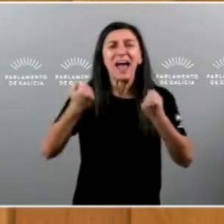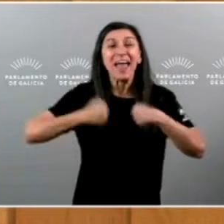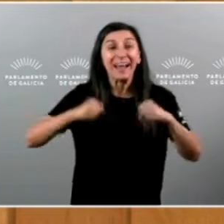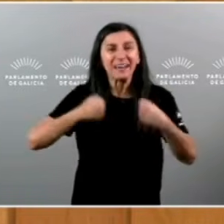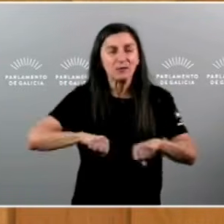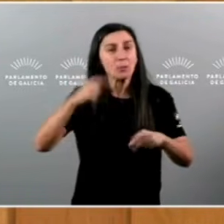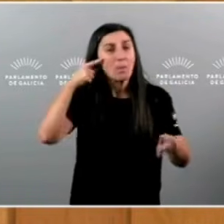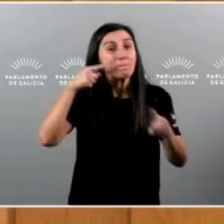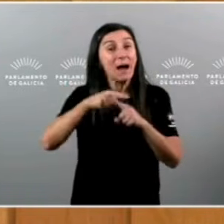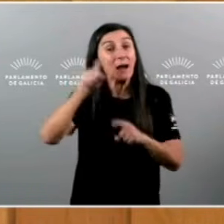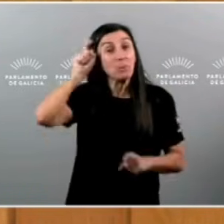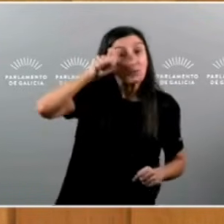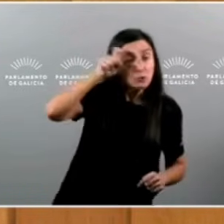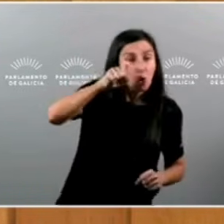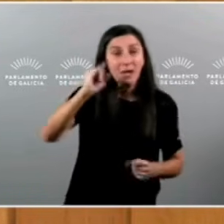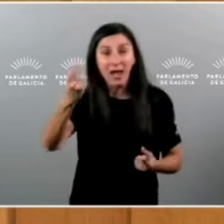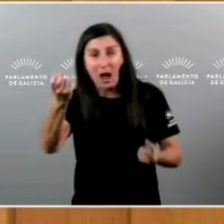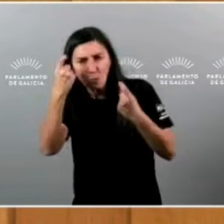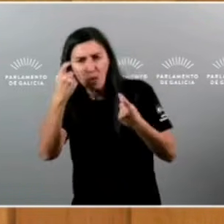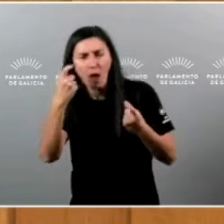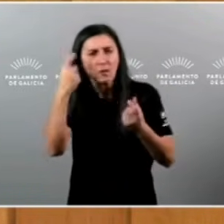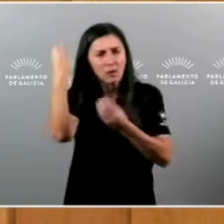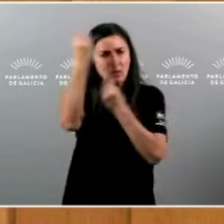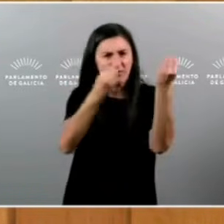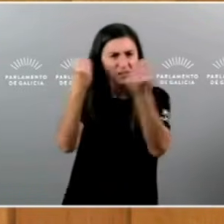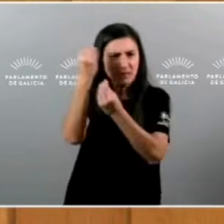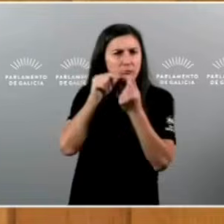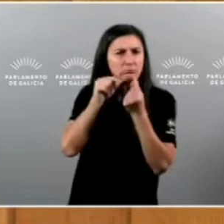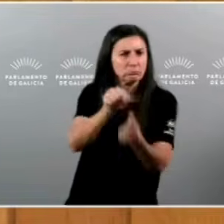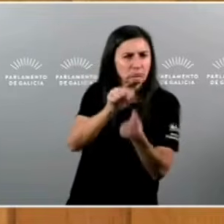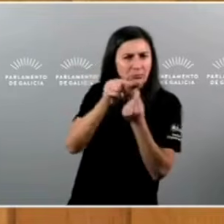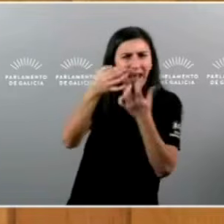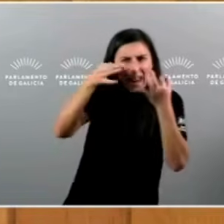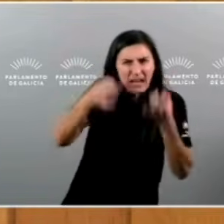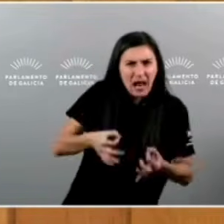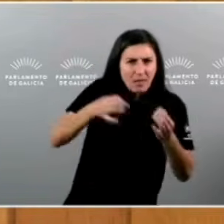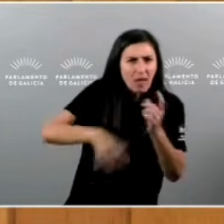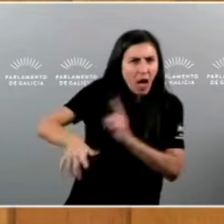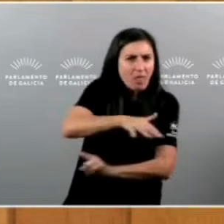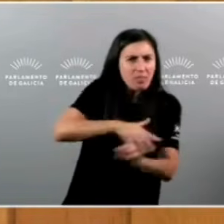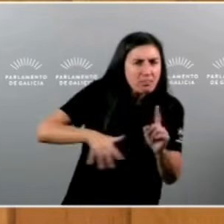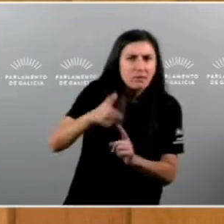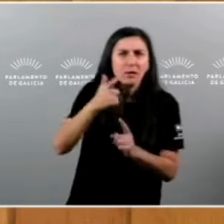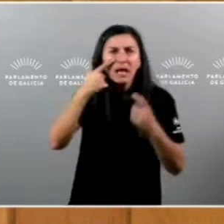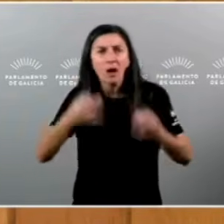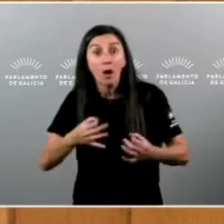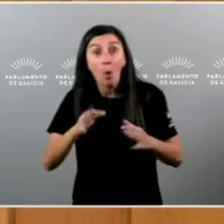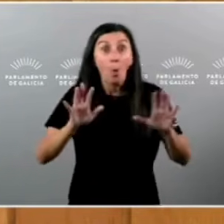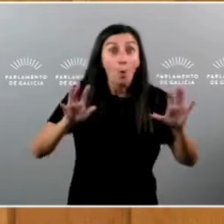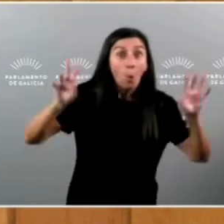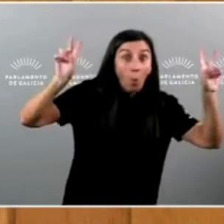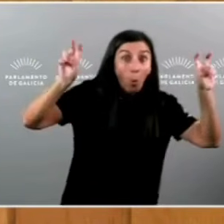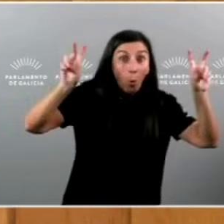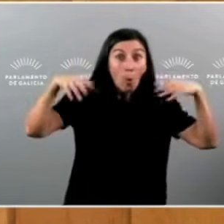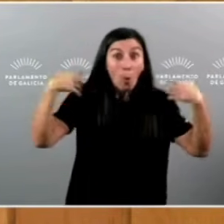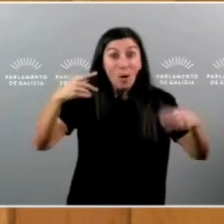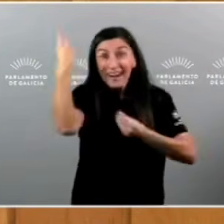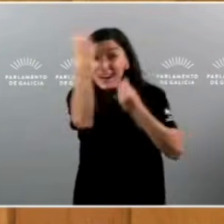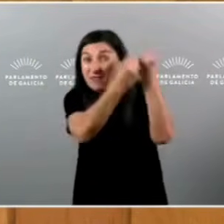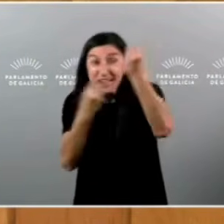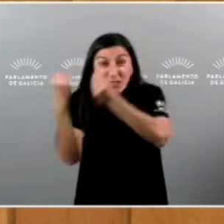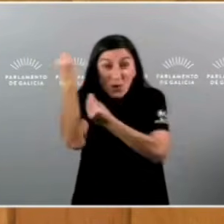que o profesorado e o alumnado poidan reflexionar sobre a verdadeira realidade. Reflexionar en un centro